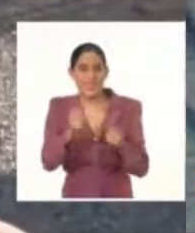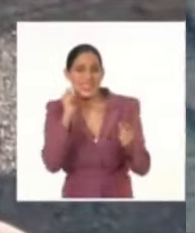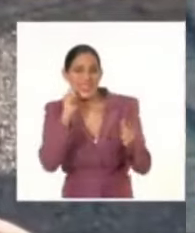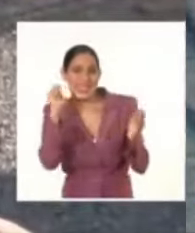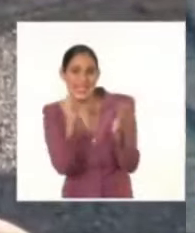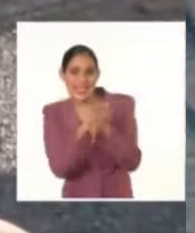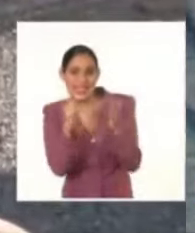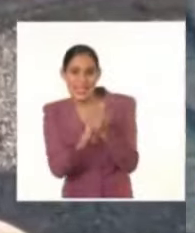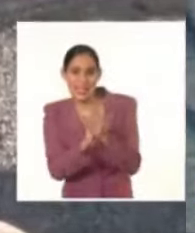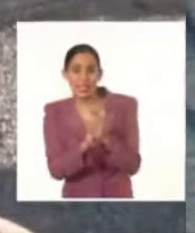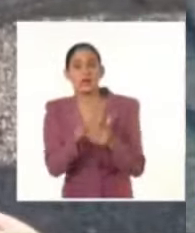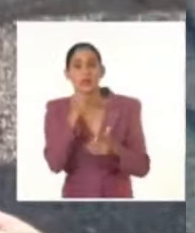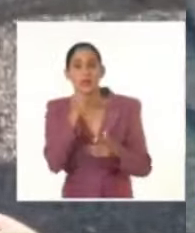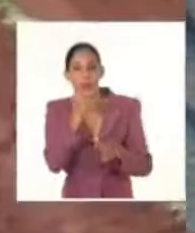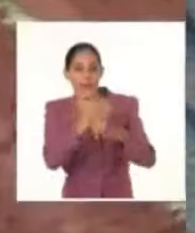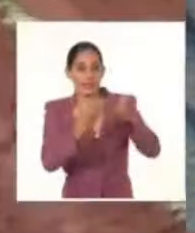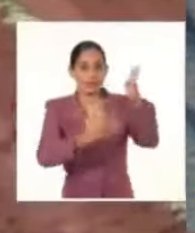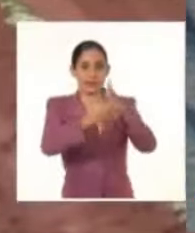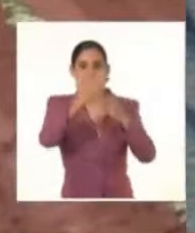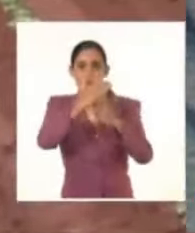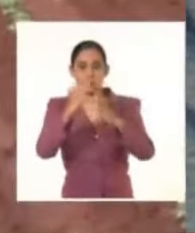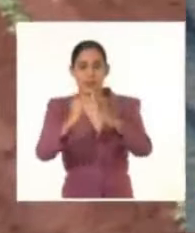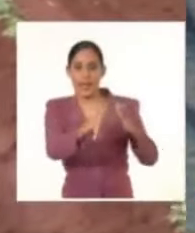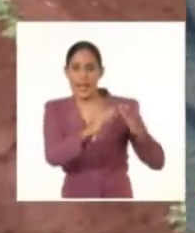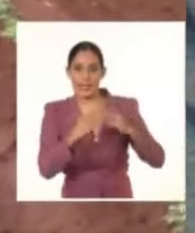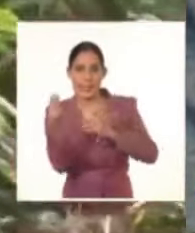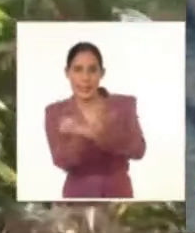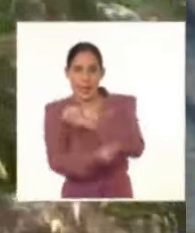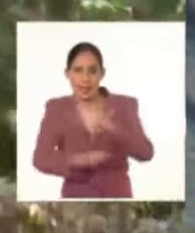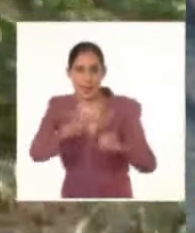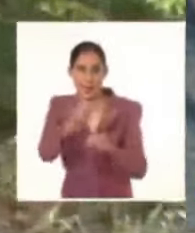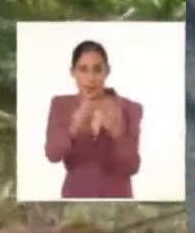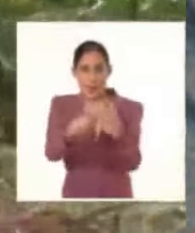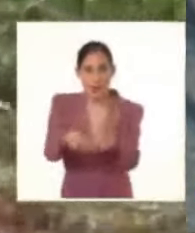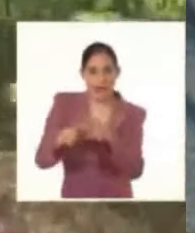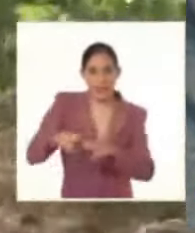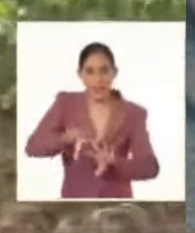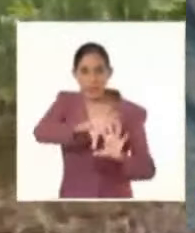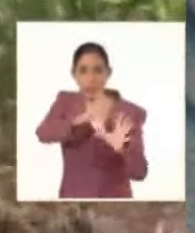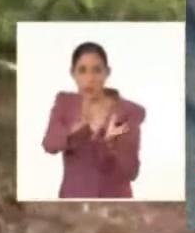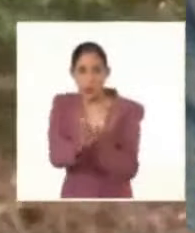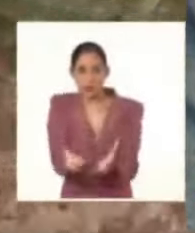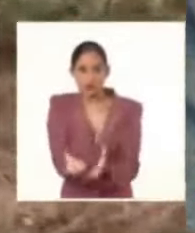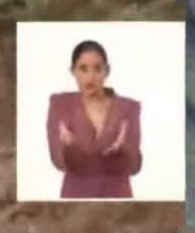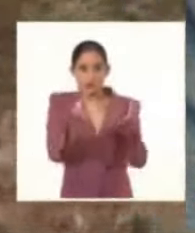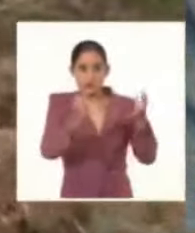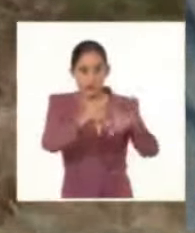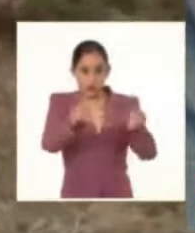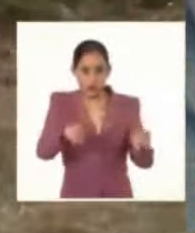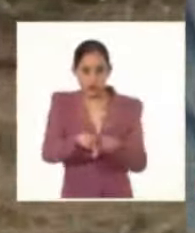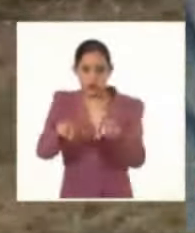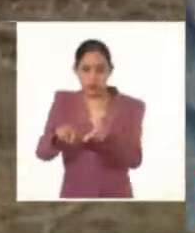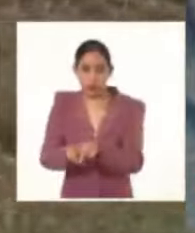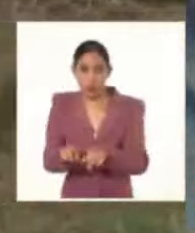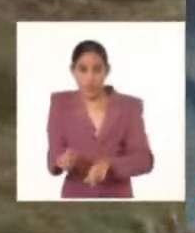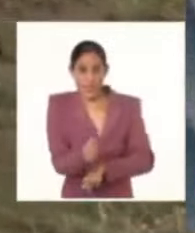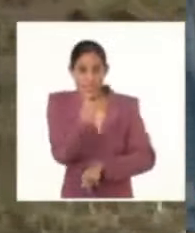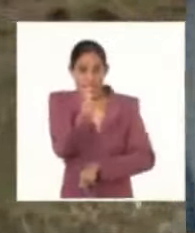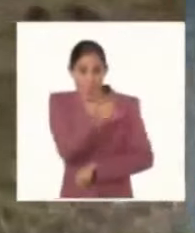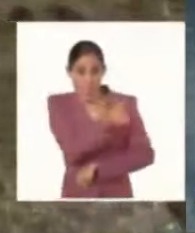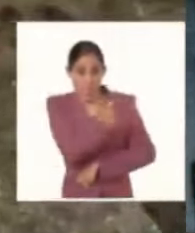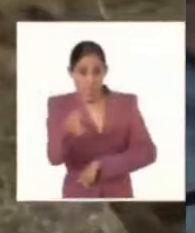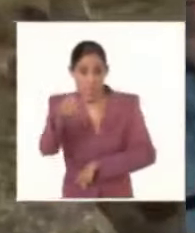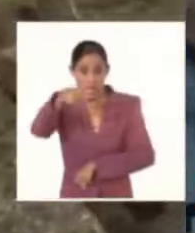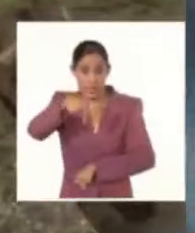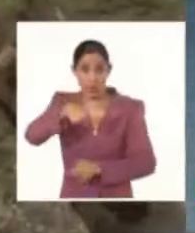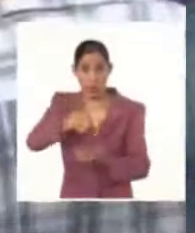su casa transformarla, arreglarla. Precisamente por las plantaciones agrícolas comenzó el jefe de Estado su recorrido este jueves por